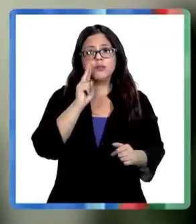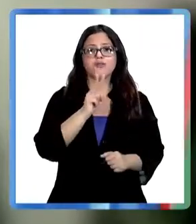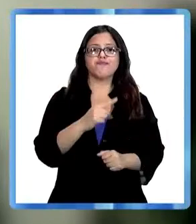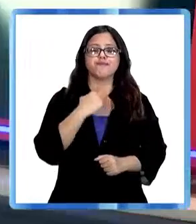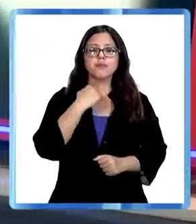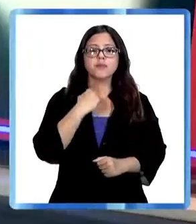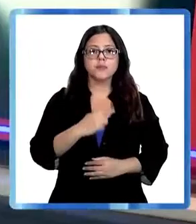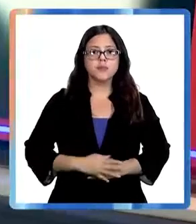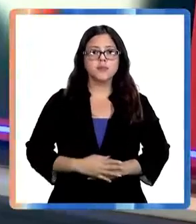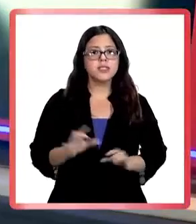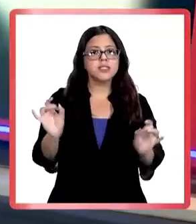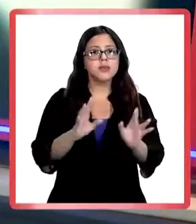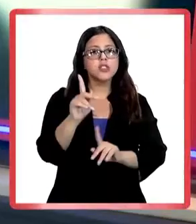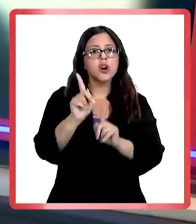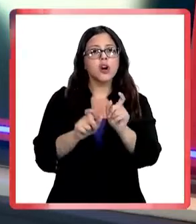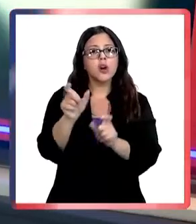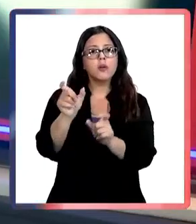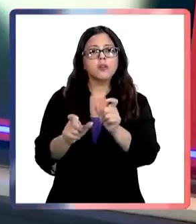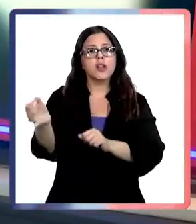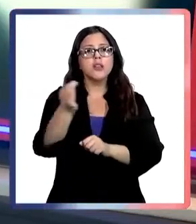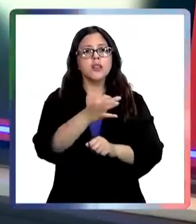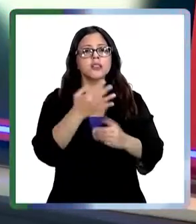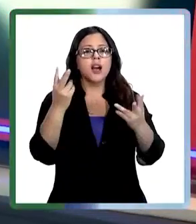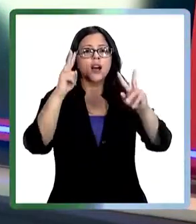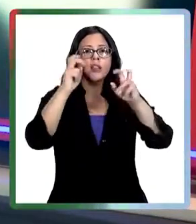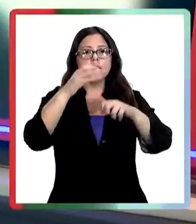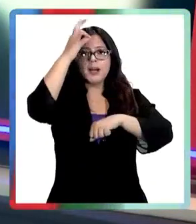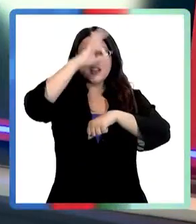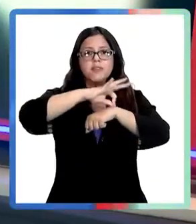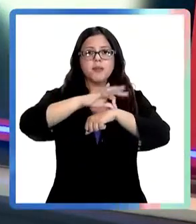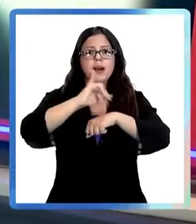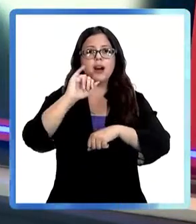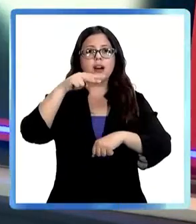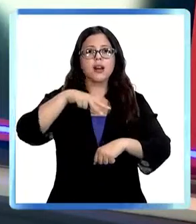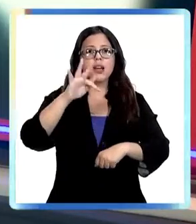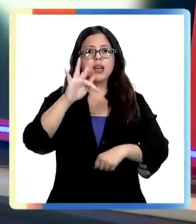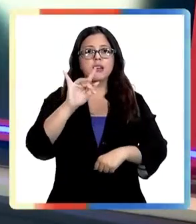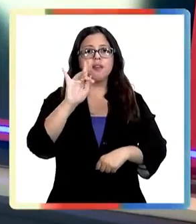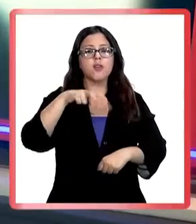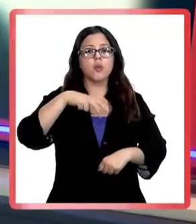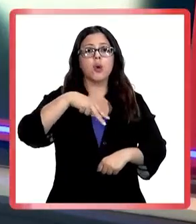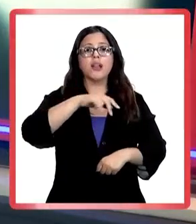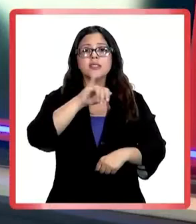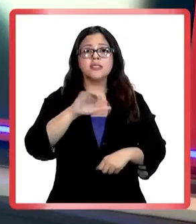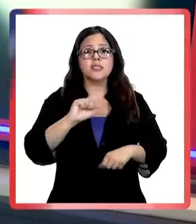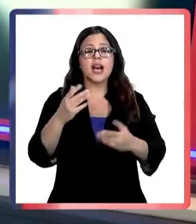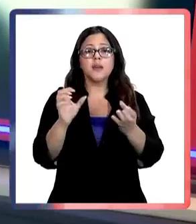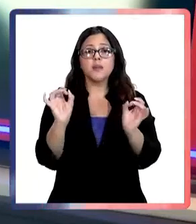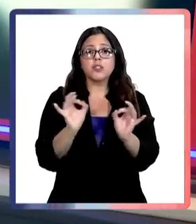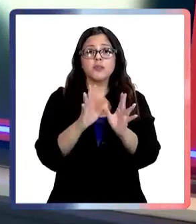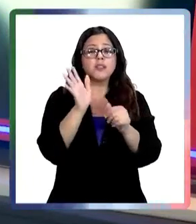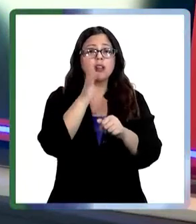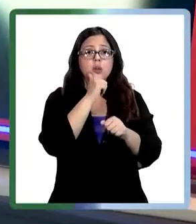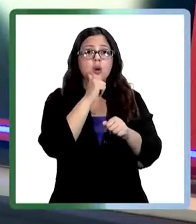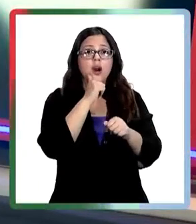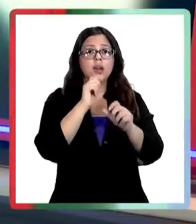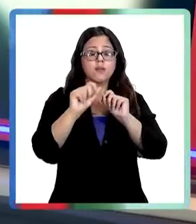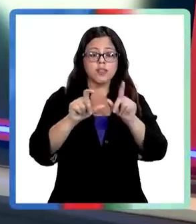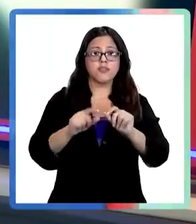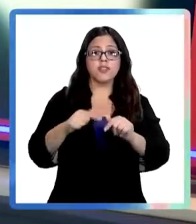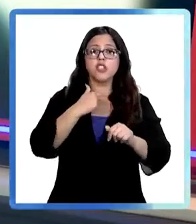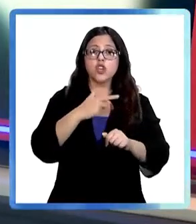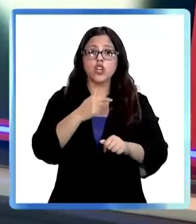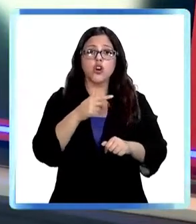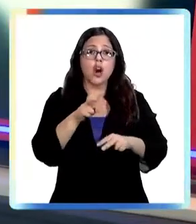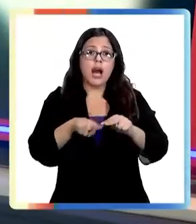ahora. Y si alguien dijera, yo pasé por un cuadro de influenza muy, muy fuerte y si perdí los anticuerpos, en realidad yo preferiría volver a vacunarme y